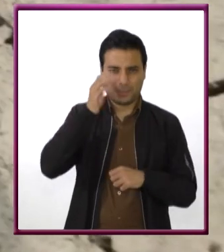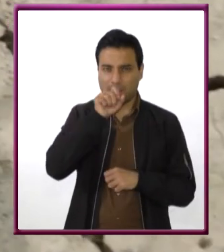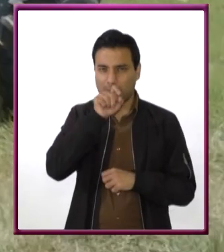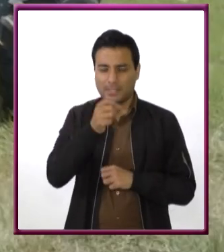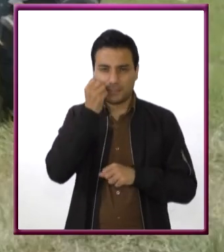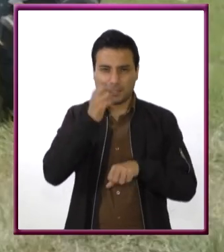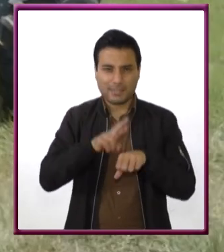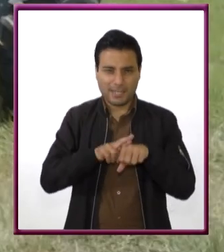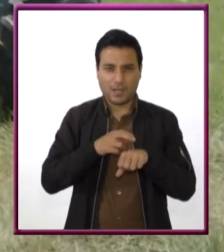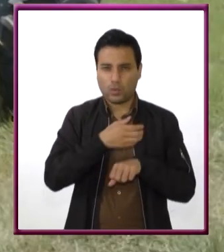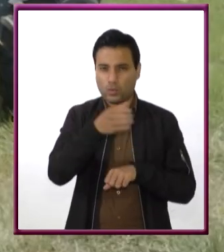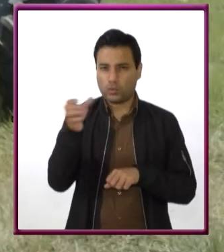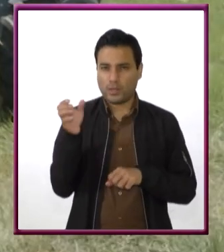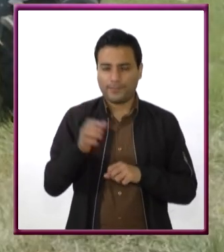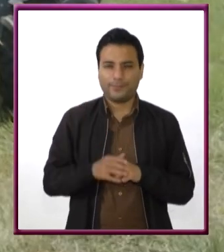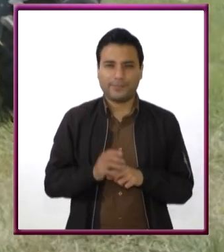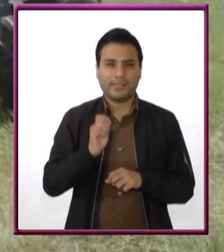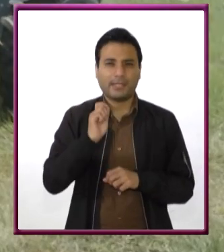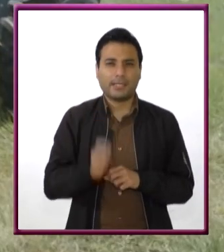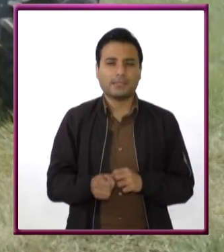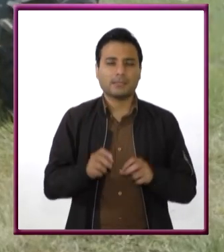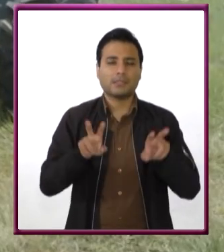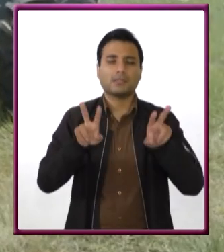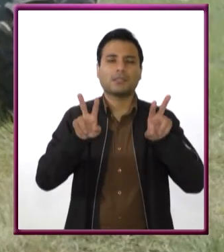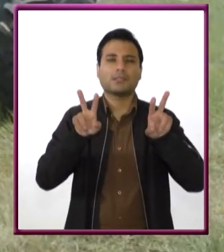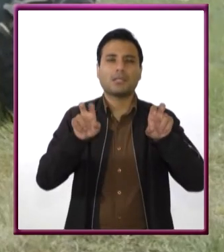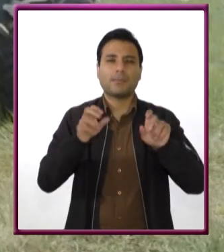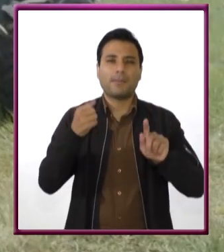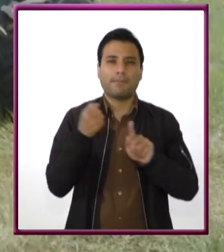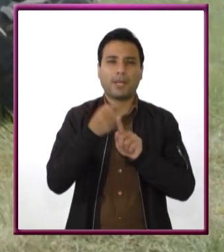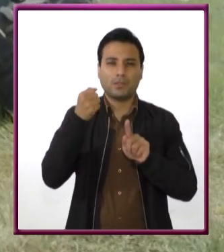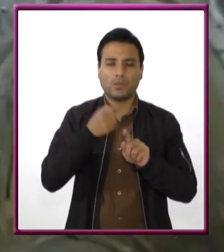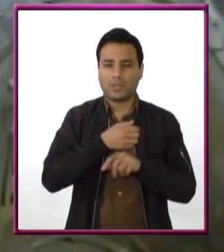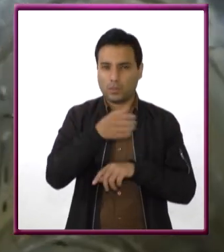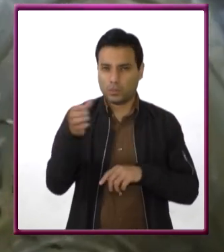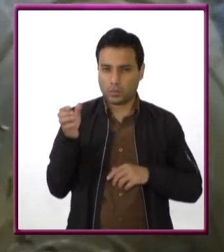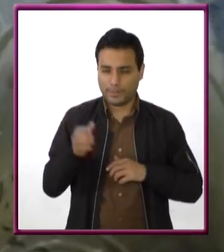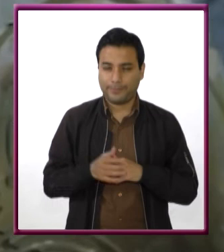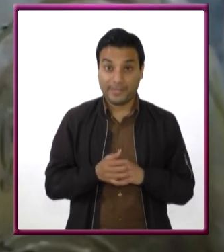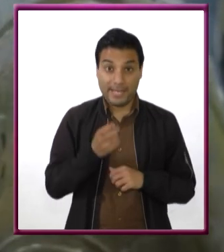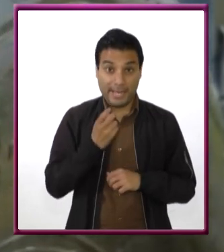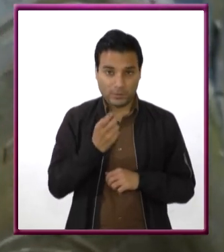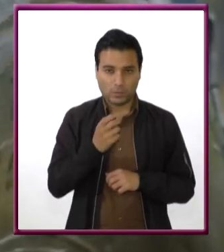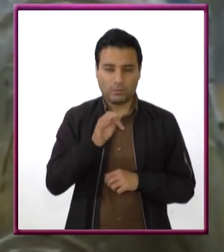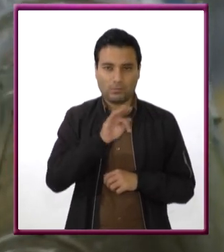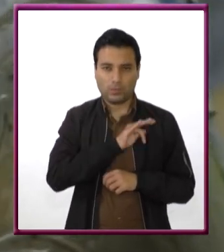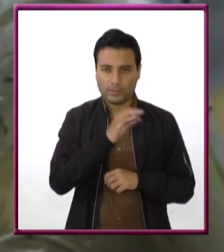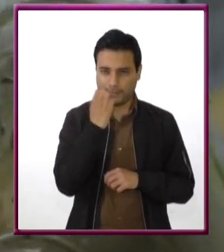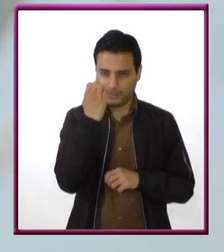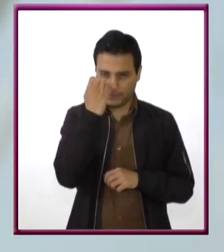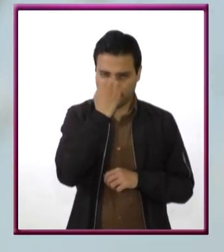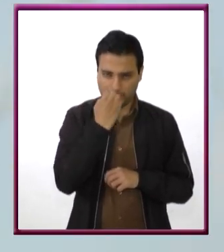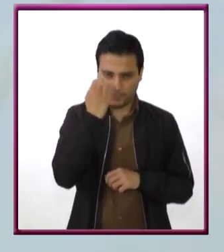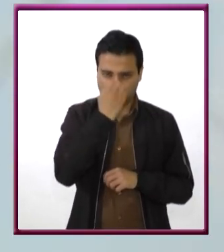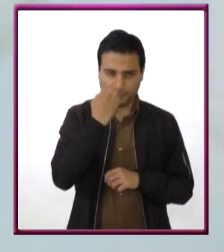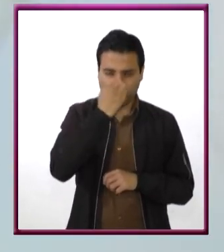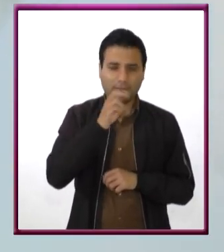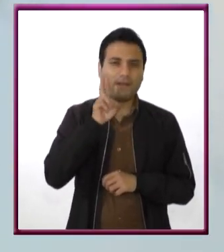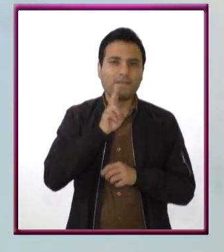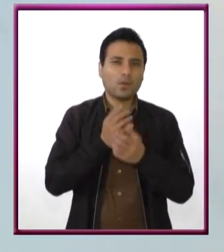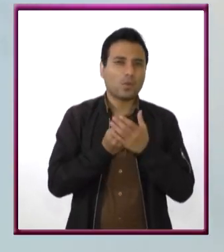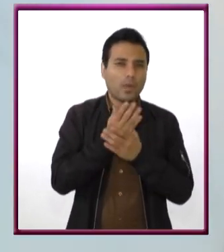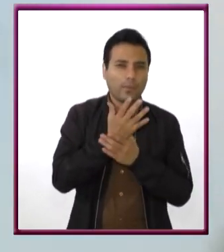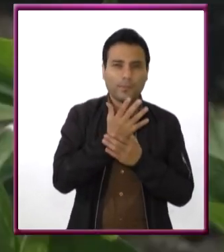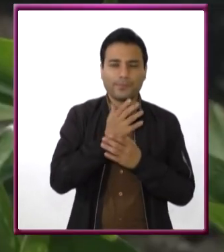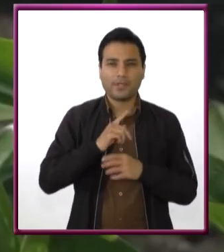de Agricultura para lo que tenga que ver con impactos en la agricultura, las que determinan, hacen esta evaluación de los nuevos plaguicidas